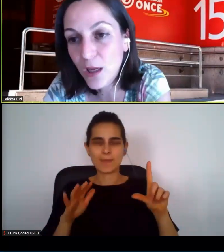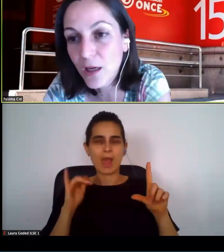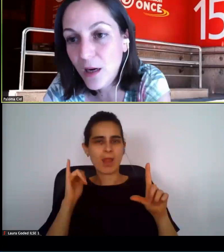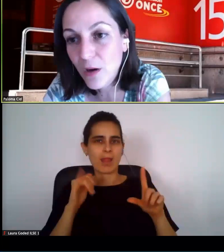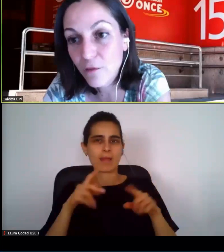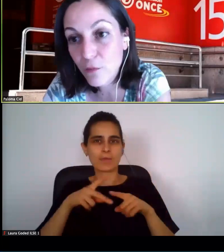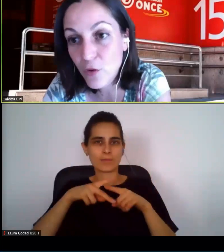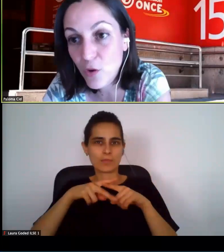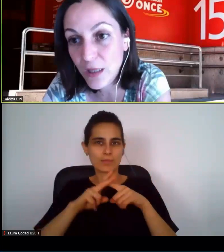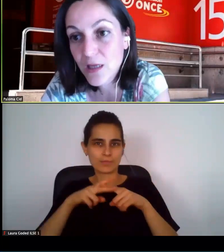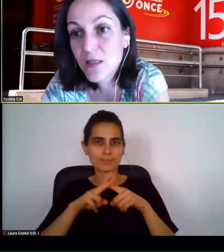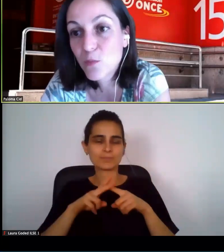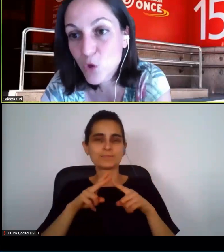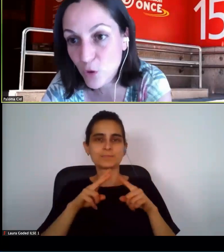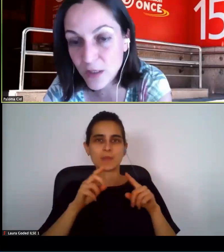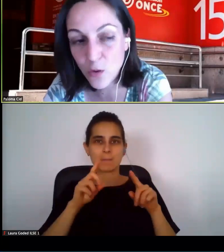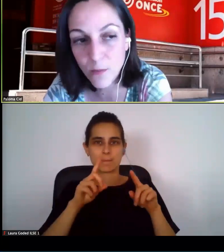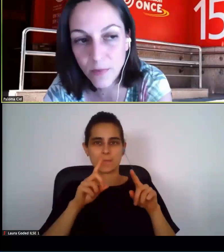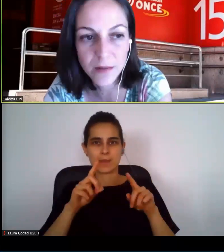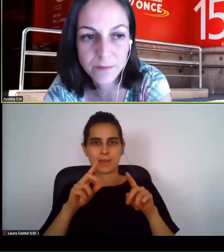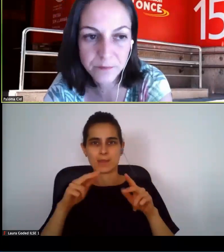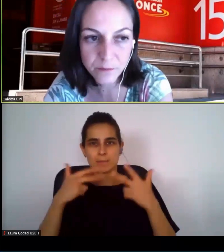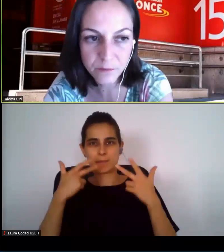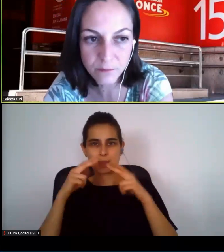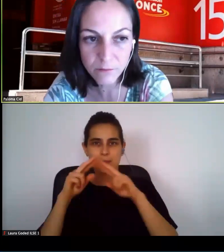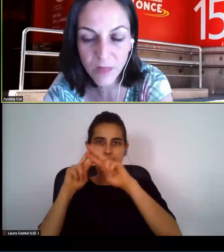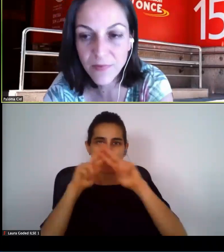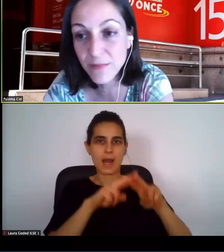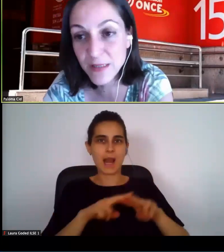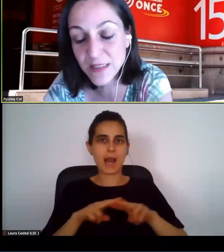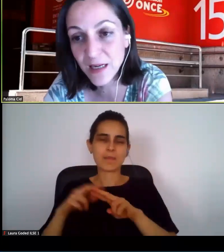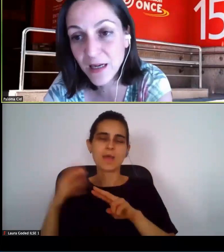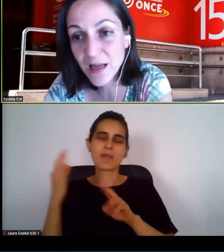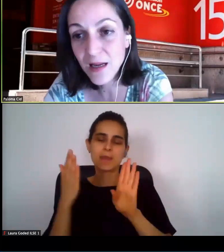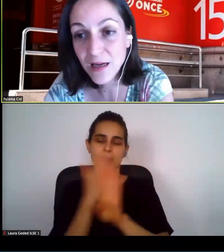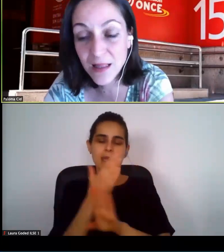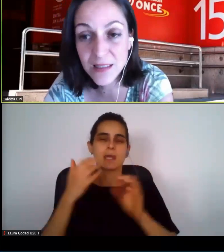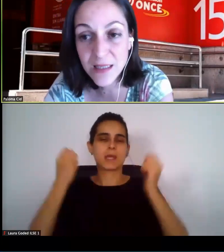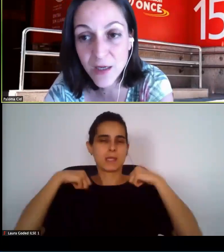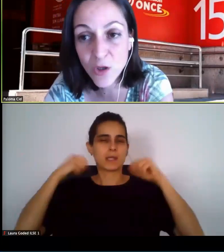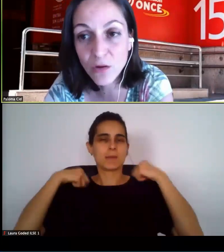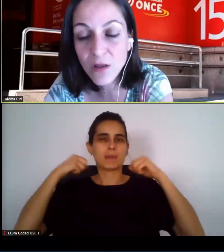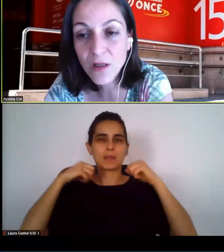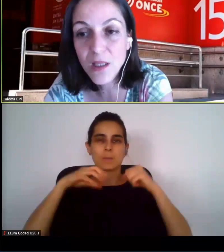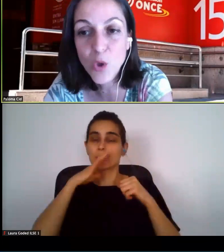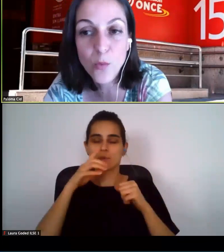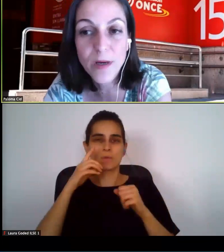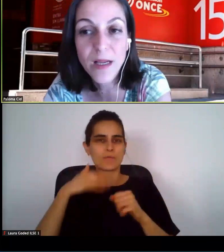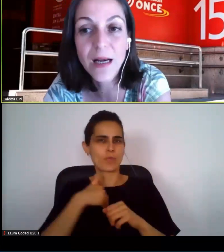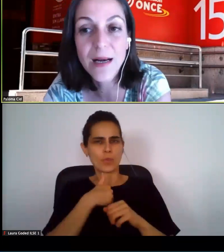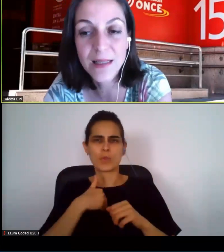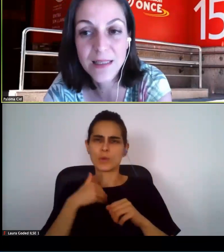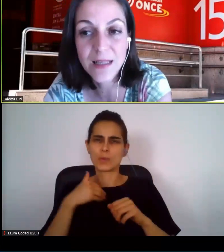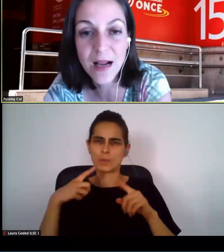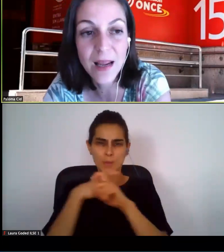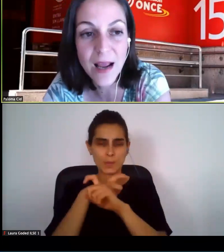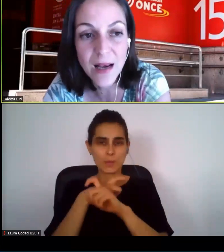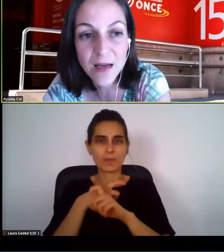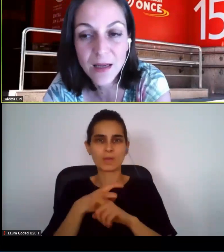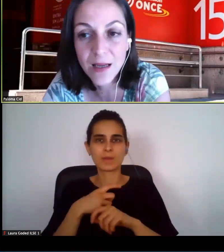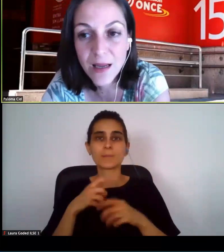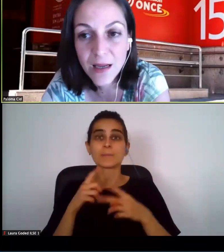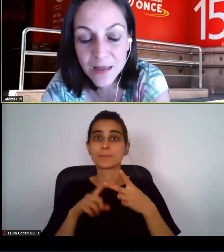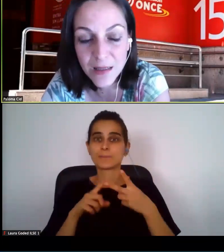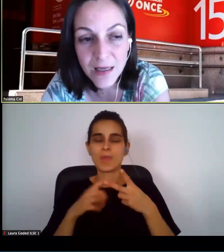porque, claro, la función que tiene es mucho más compleja. Debe ser necesario y cubrir la necesidad